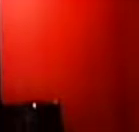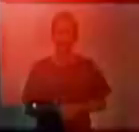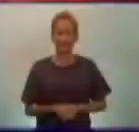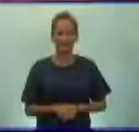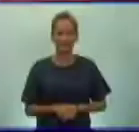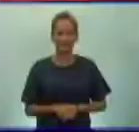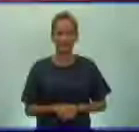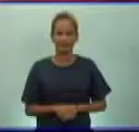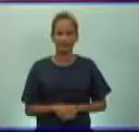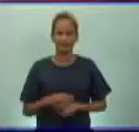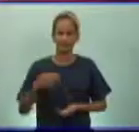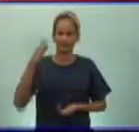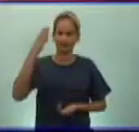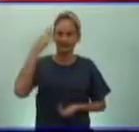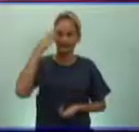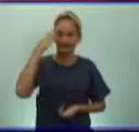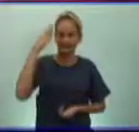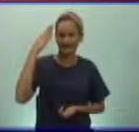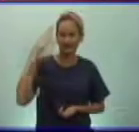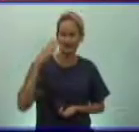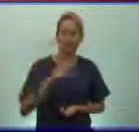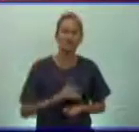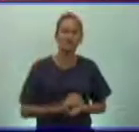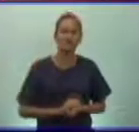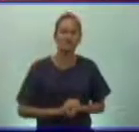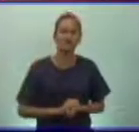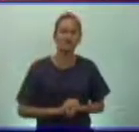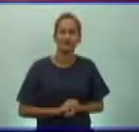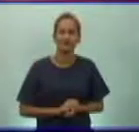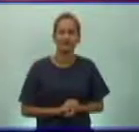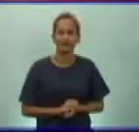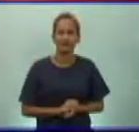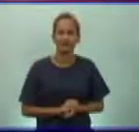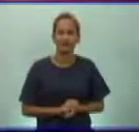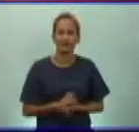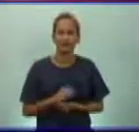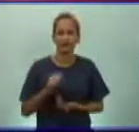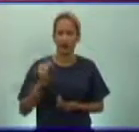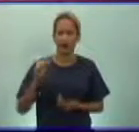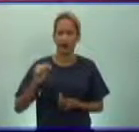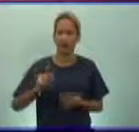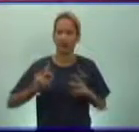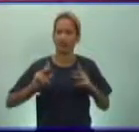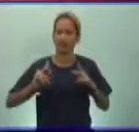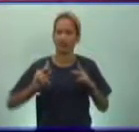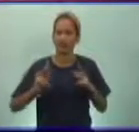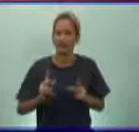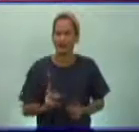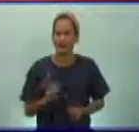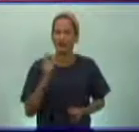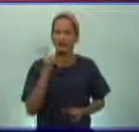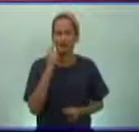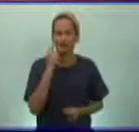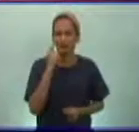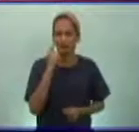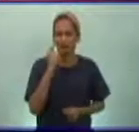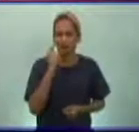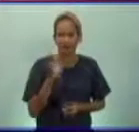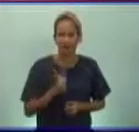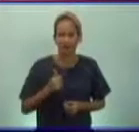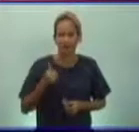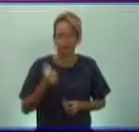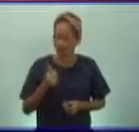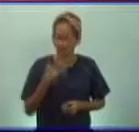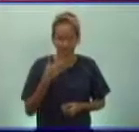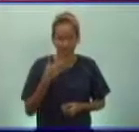Mi saludo de bienvenida. Estamos justamente encontrándonos hoy de nuevo. ¡Qué bien! Porque esta